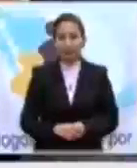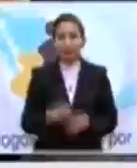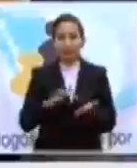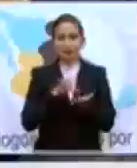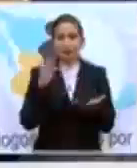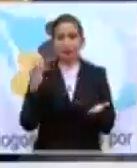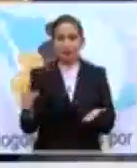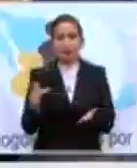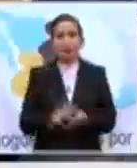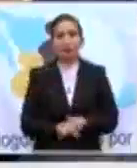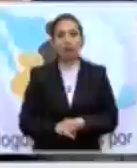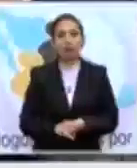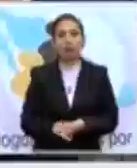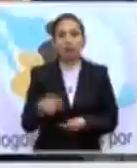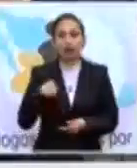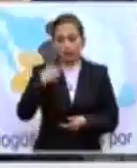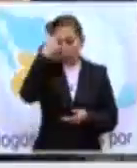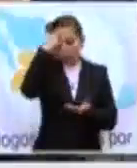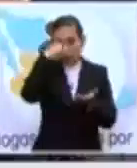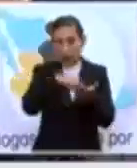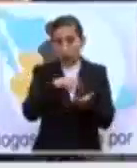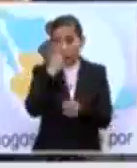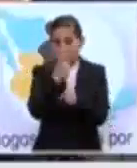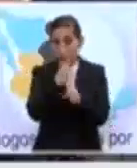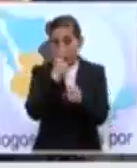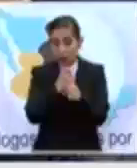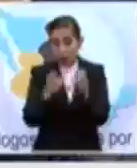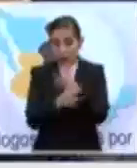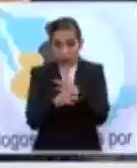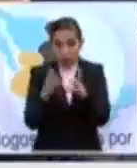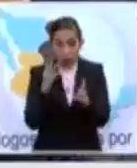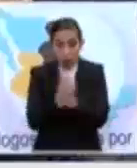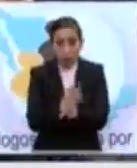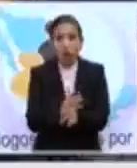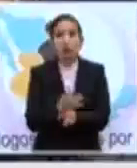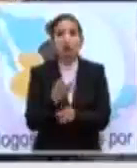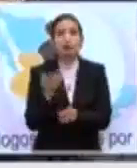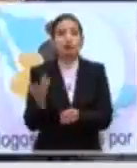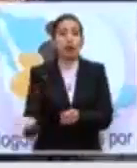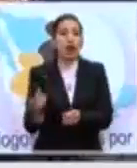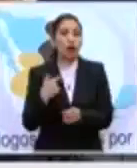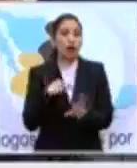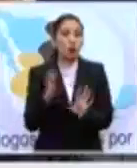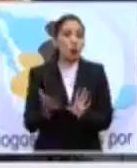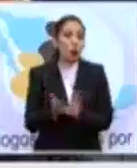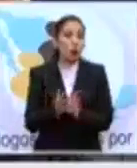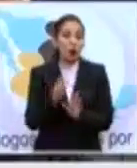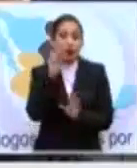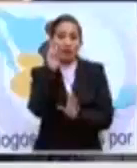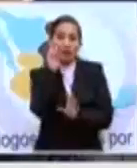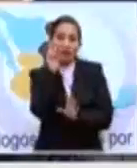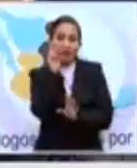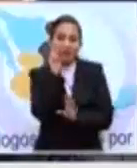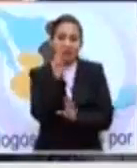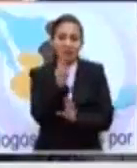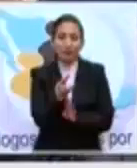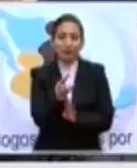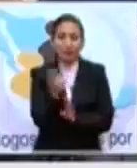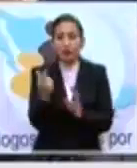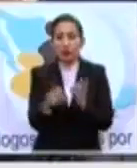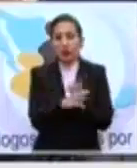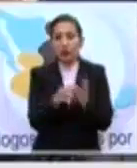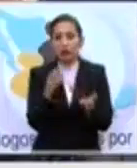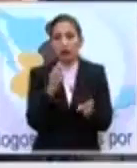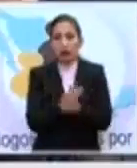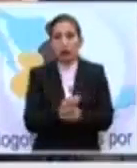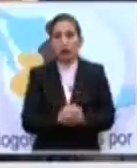Gracias. Yo creo que una de las primeras cosas cuando expuse, nunca hablé de un acotamiento. Creo que una cosa que